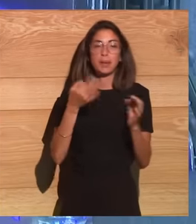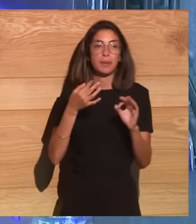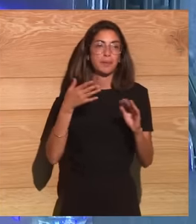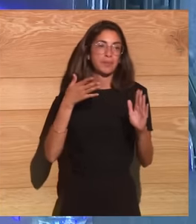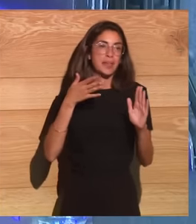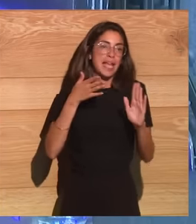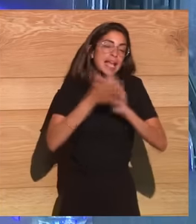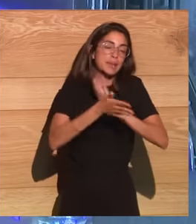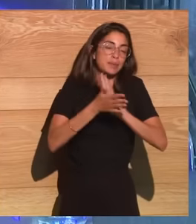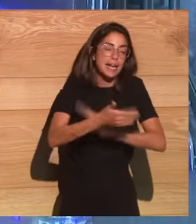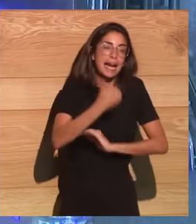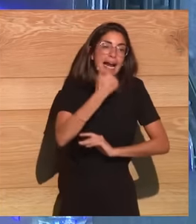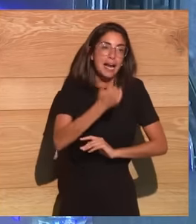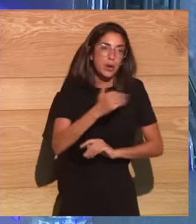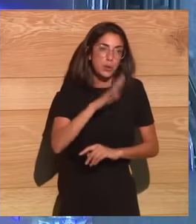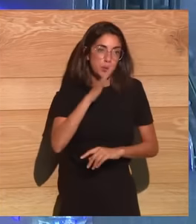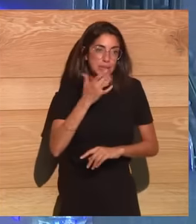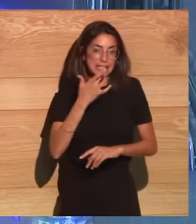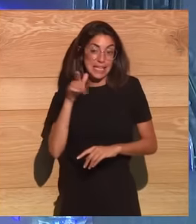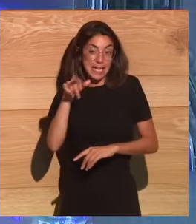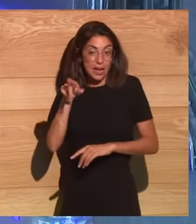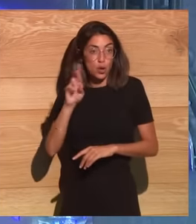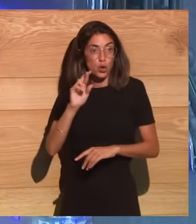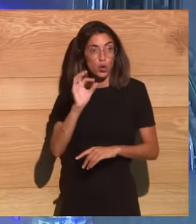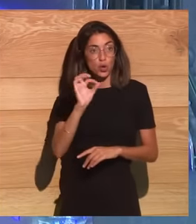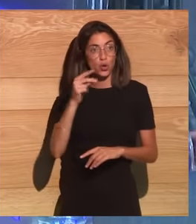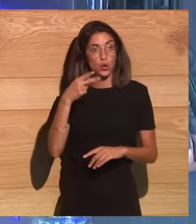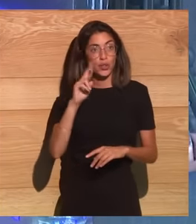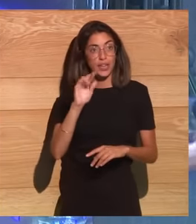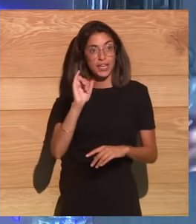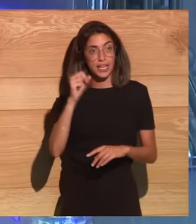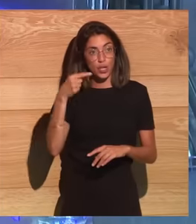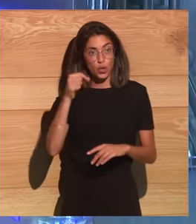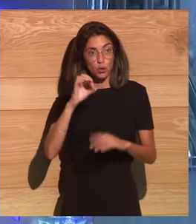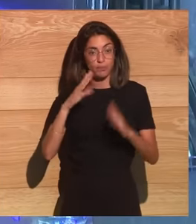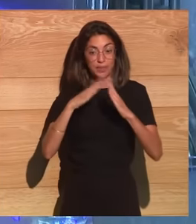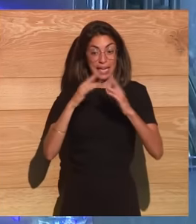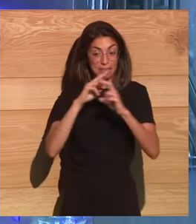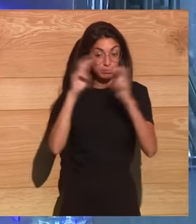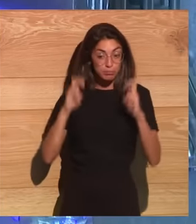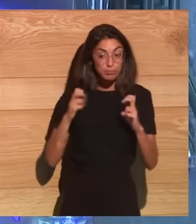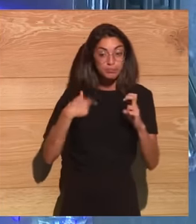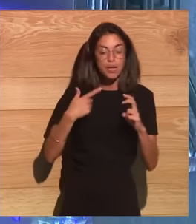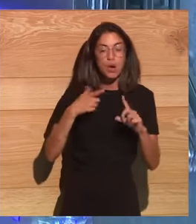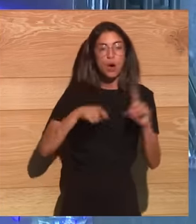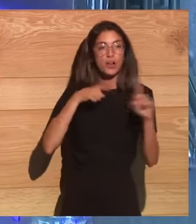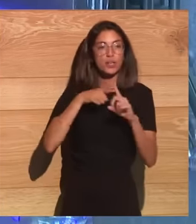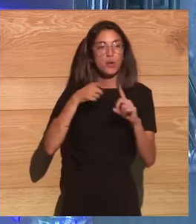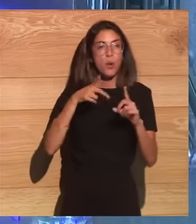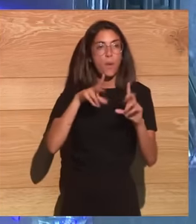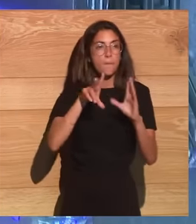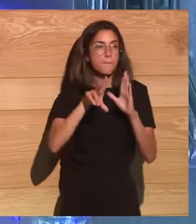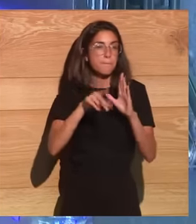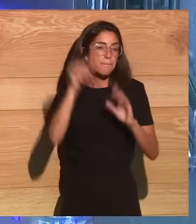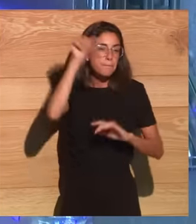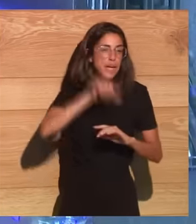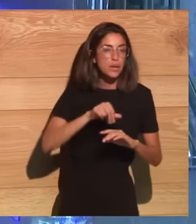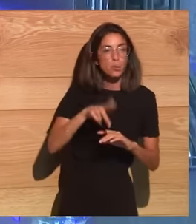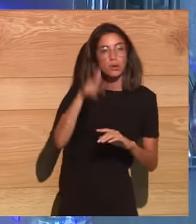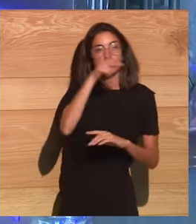O sea, si Rodrigo se encierra a editar una película, sí, pues nos, y está un poquito más...